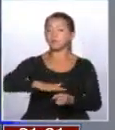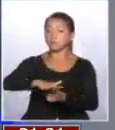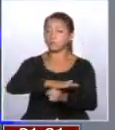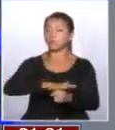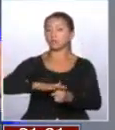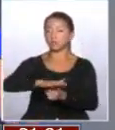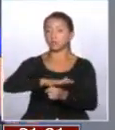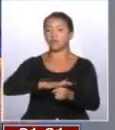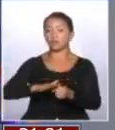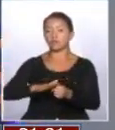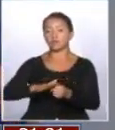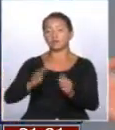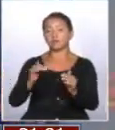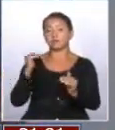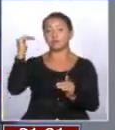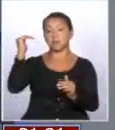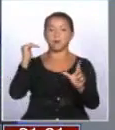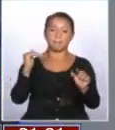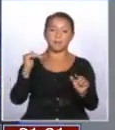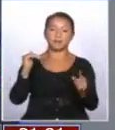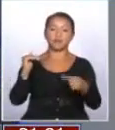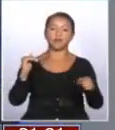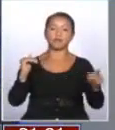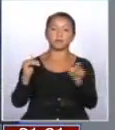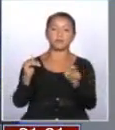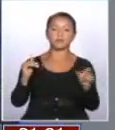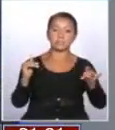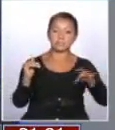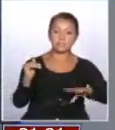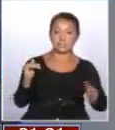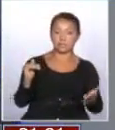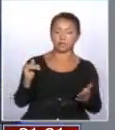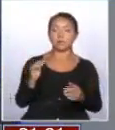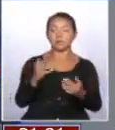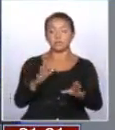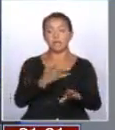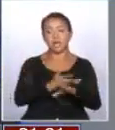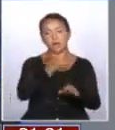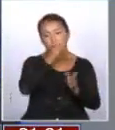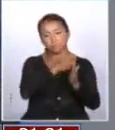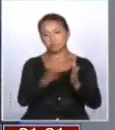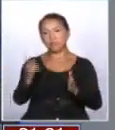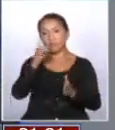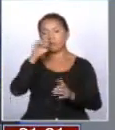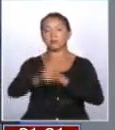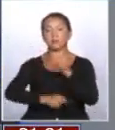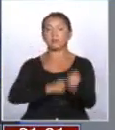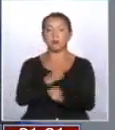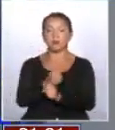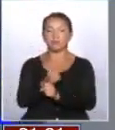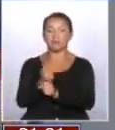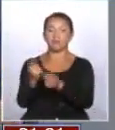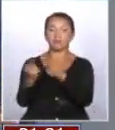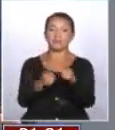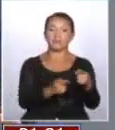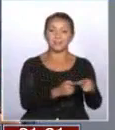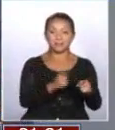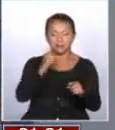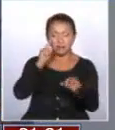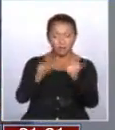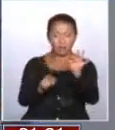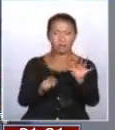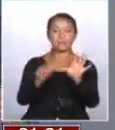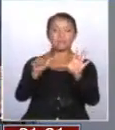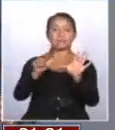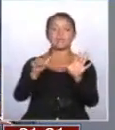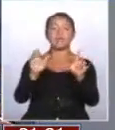pueden, y ha ocurrido en el transcurso de los últimos años, tener distinta interpretación. Nosotros aprobamos 6 leyes de